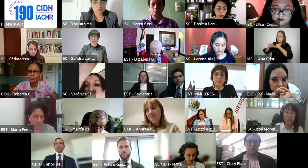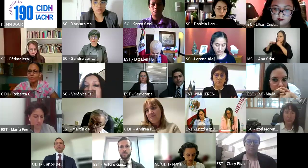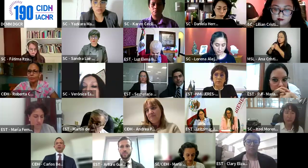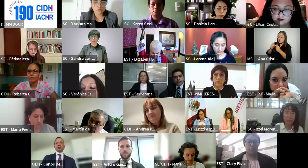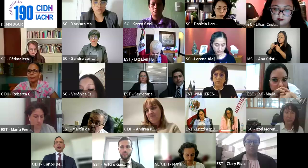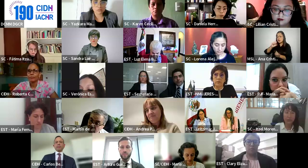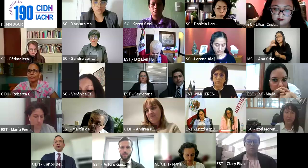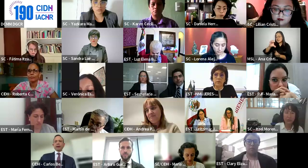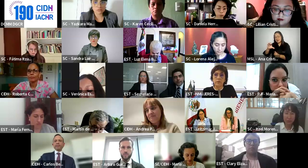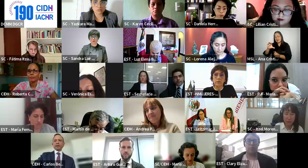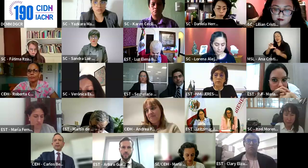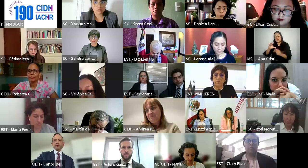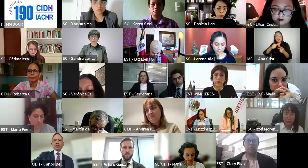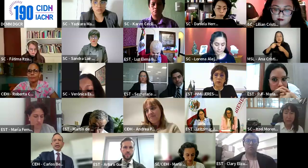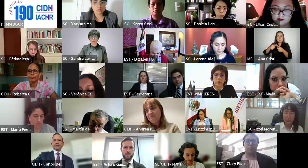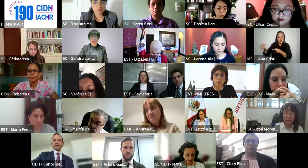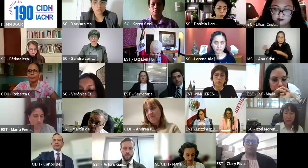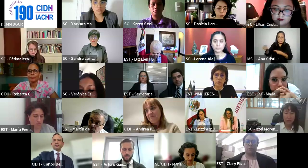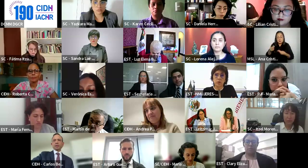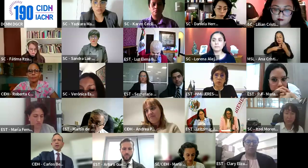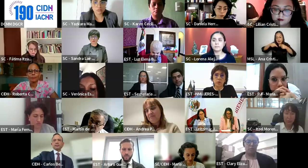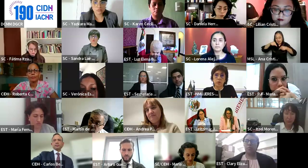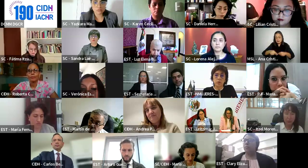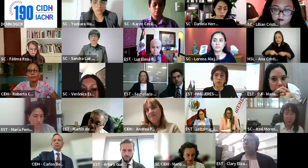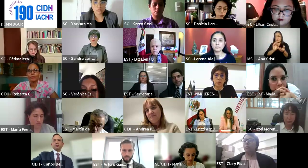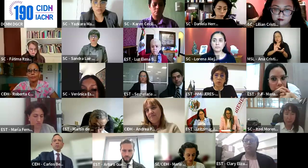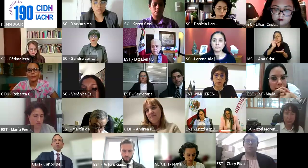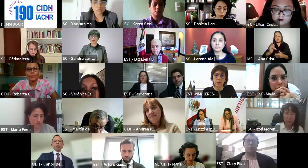las informaciones que nos van a proveer. Mil gracias.